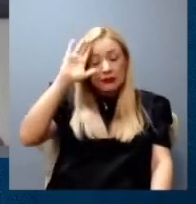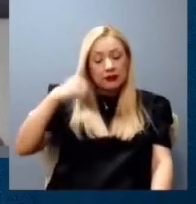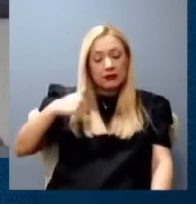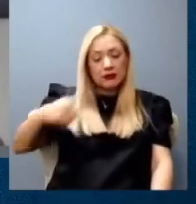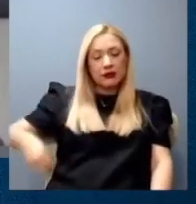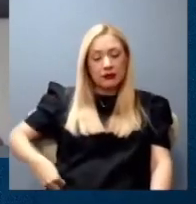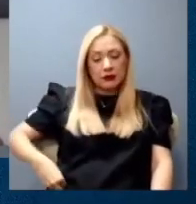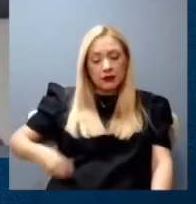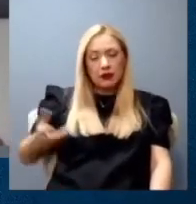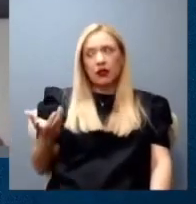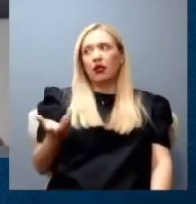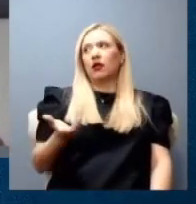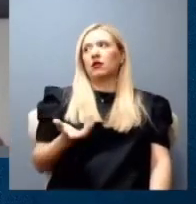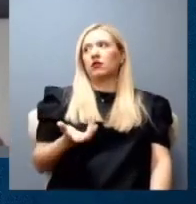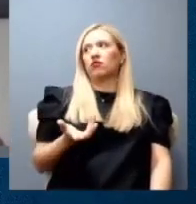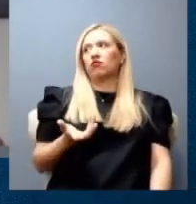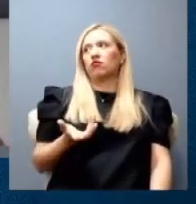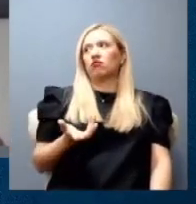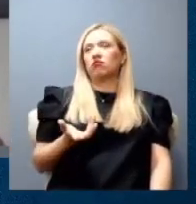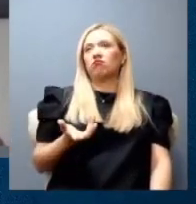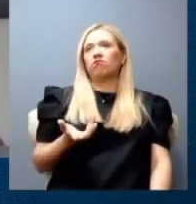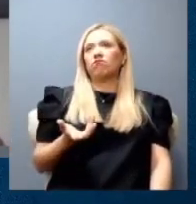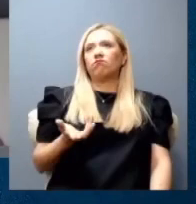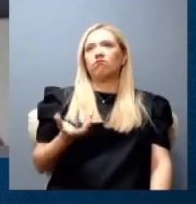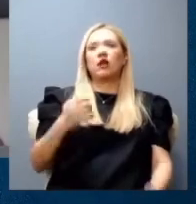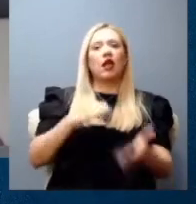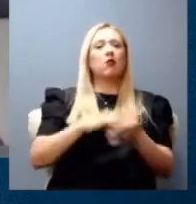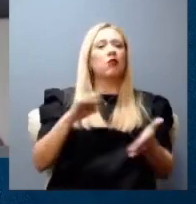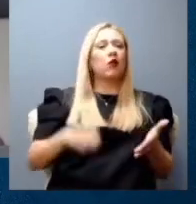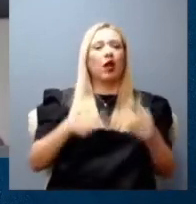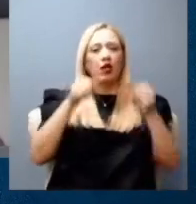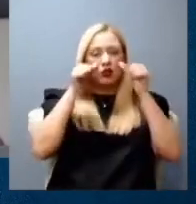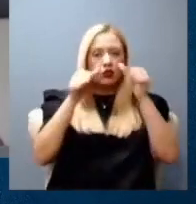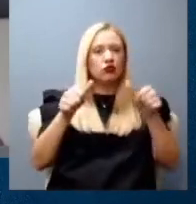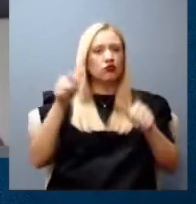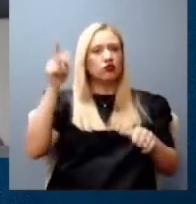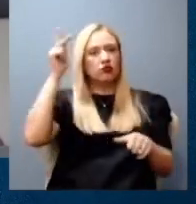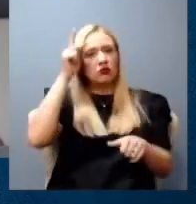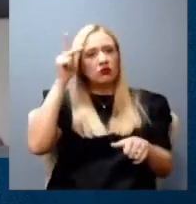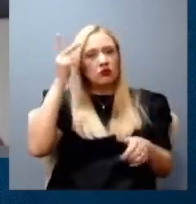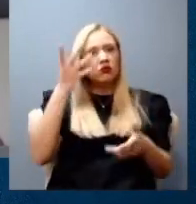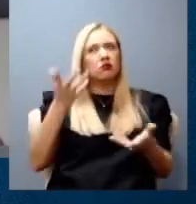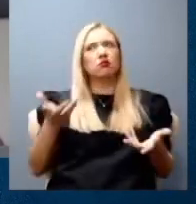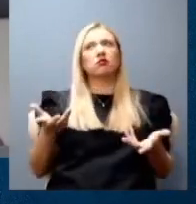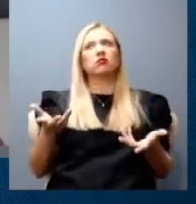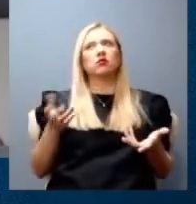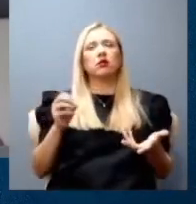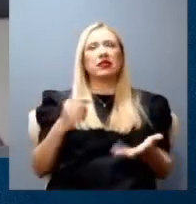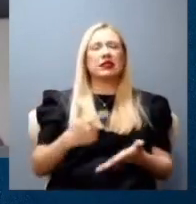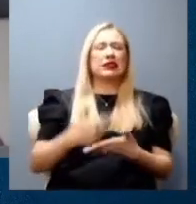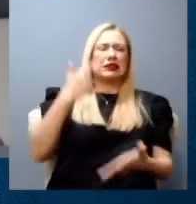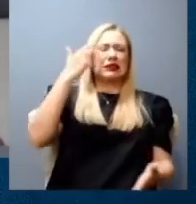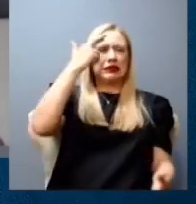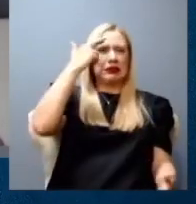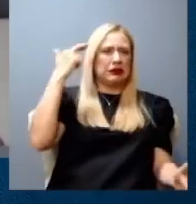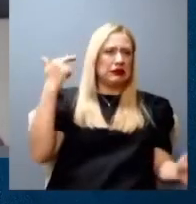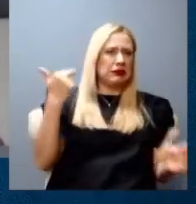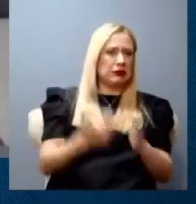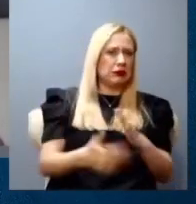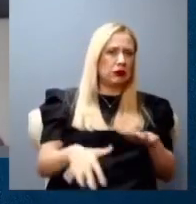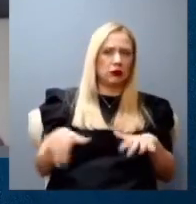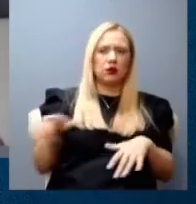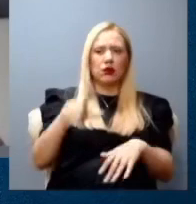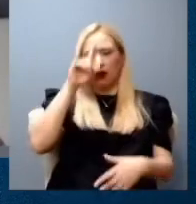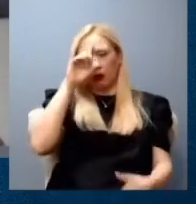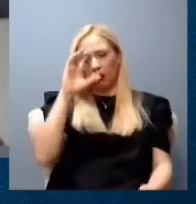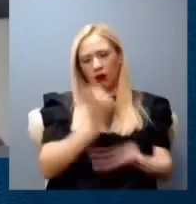de tipo como la atención psicosocial en casos de graves violaciones a los derechos humanos, si no